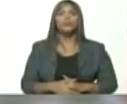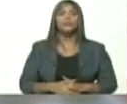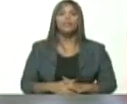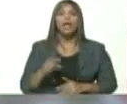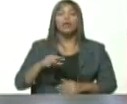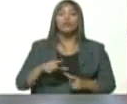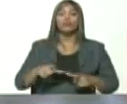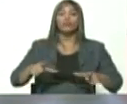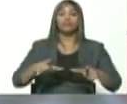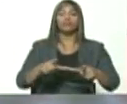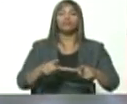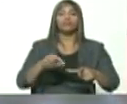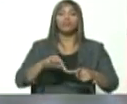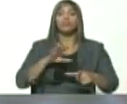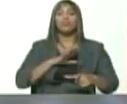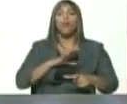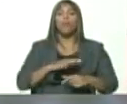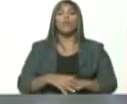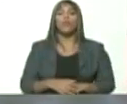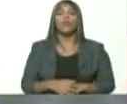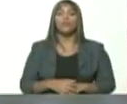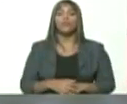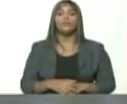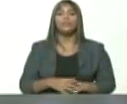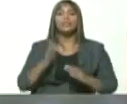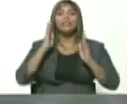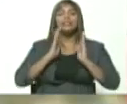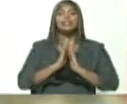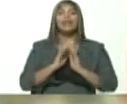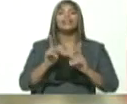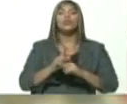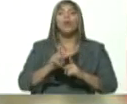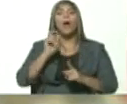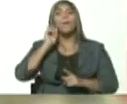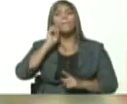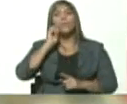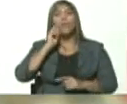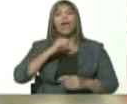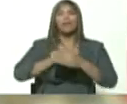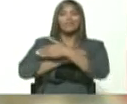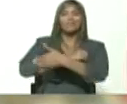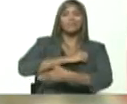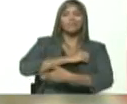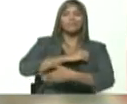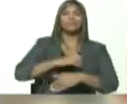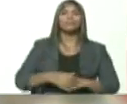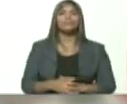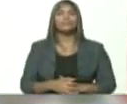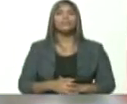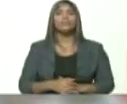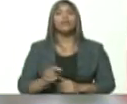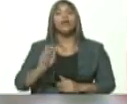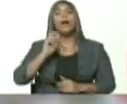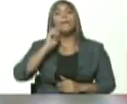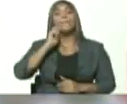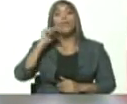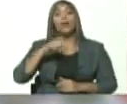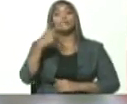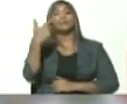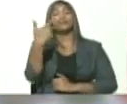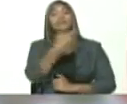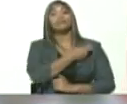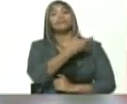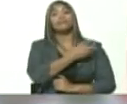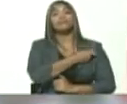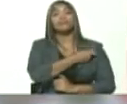en el ambulatorio que lleva el nombre de la beata Carmen Rendiles, precisamente en esta jornada de vacunación que